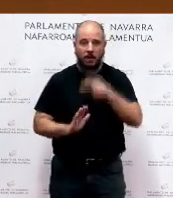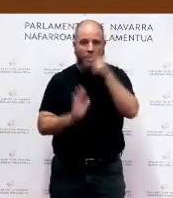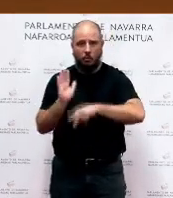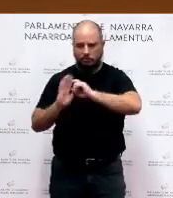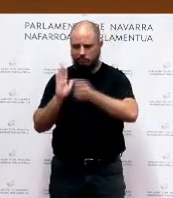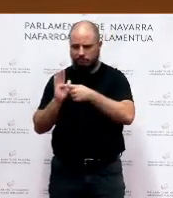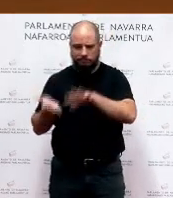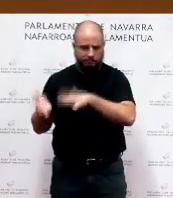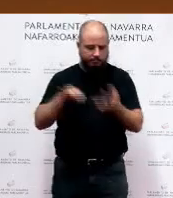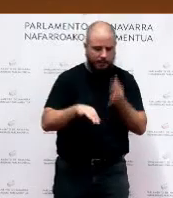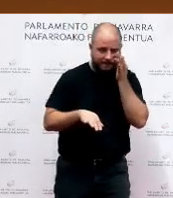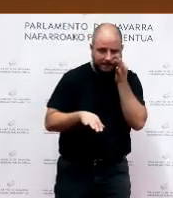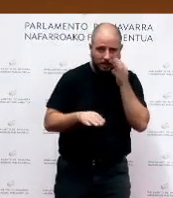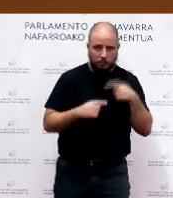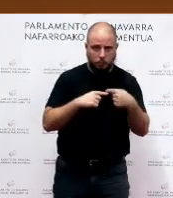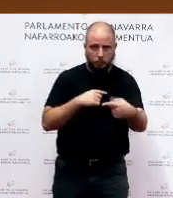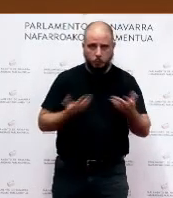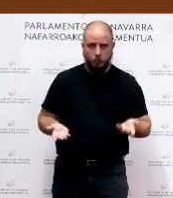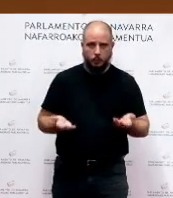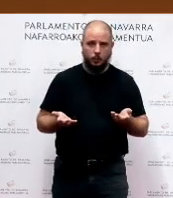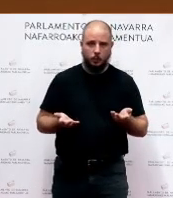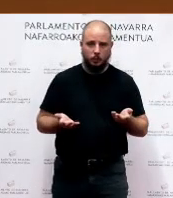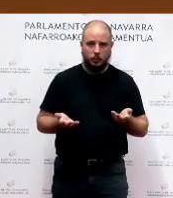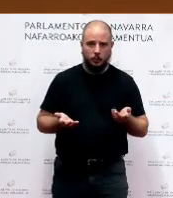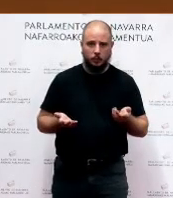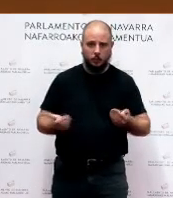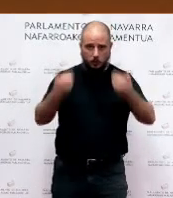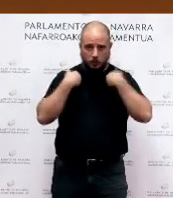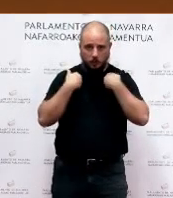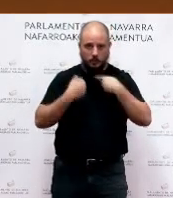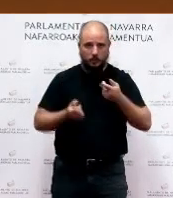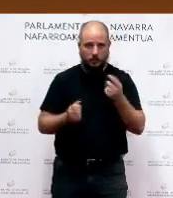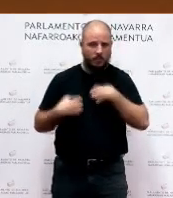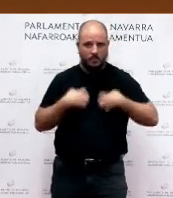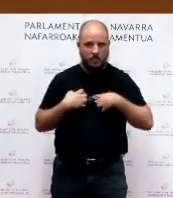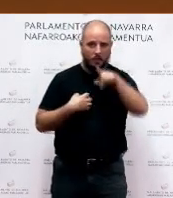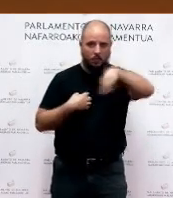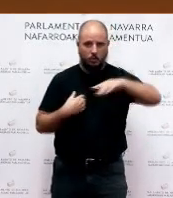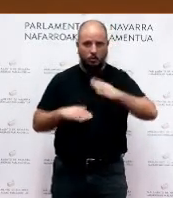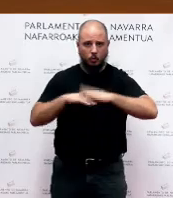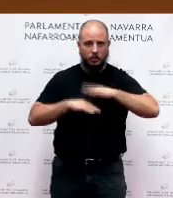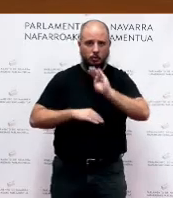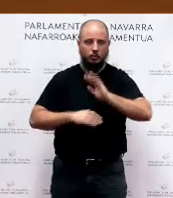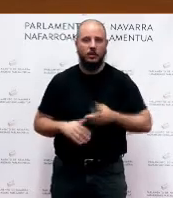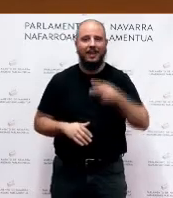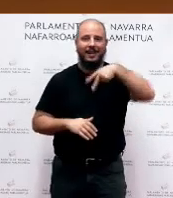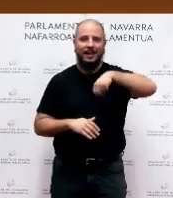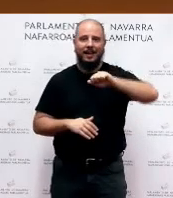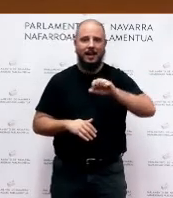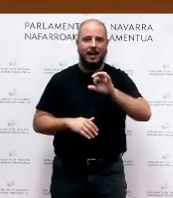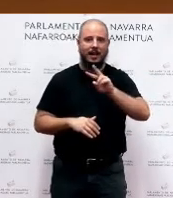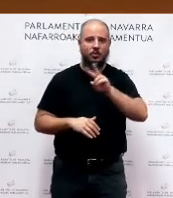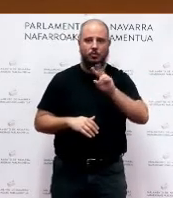y lo cotidiano, y aún son más responsables de esta desesperante situación. Resulta que Nasubinsa construye